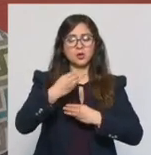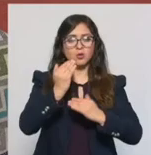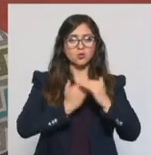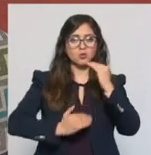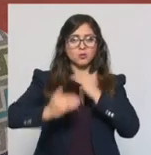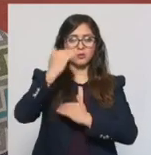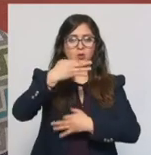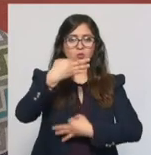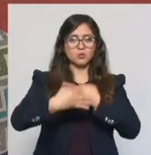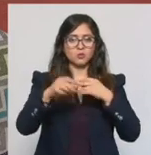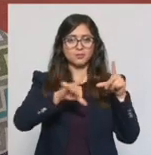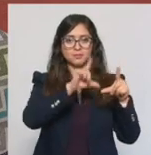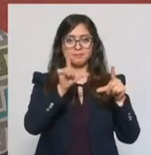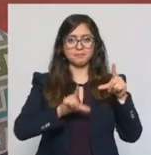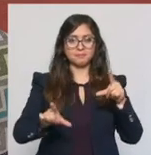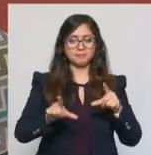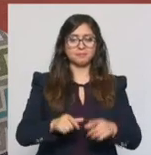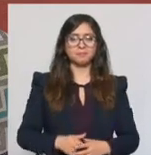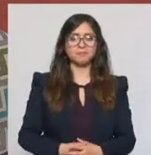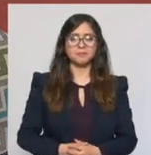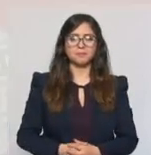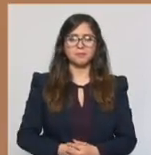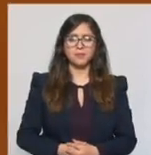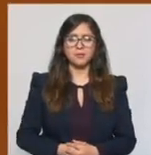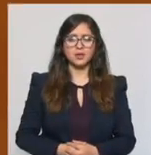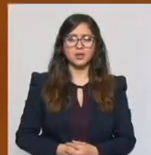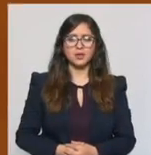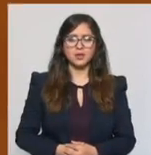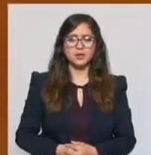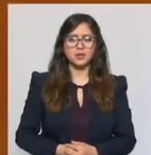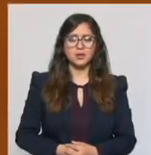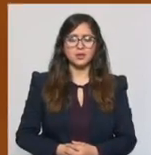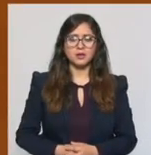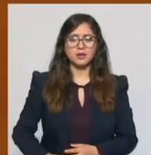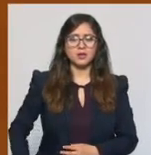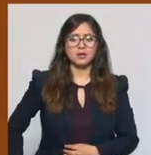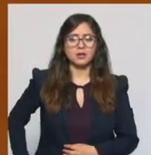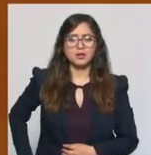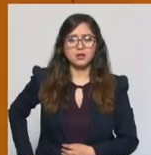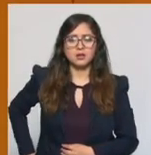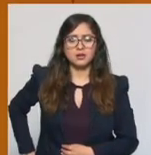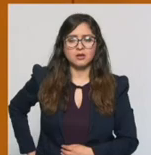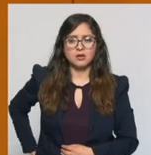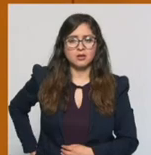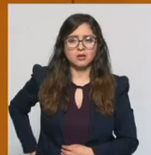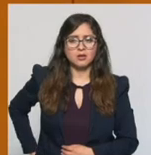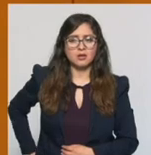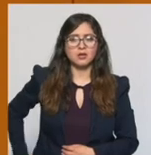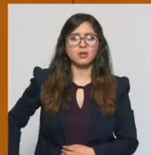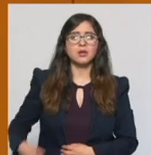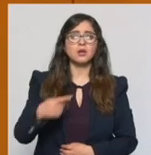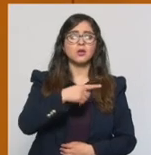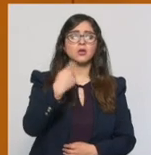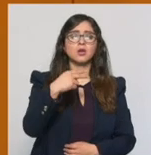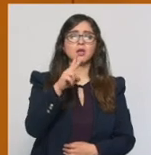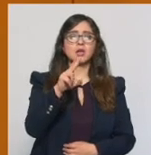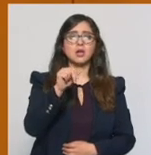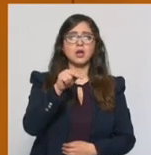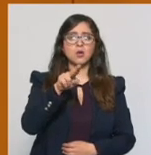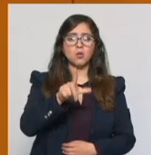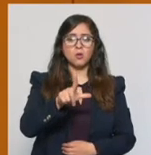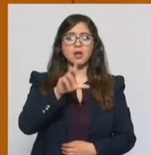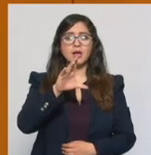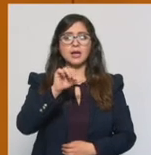Nación? Mire usted, mi apellido es Carranca y Rivas. Carranca, doctor, una disculpa. Sí, mire